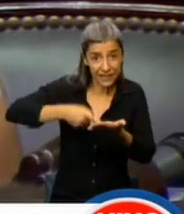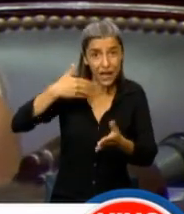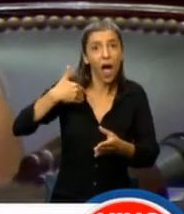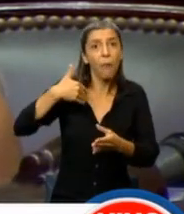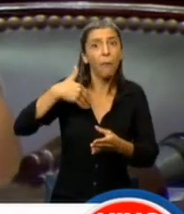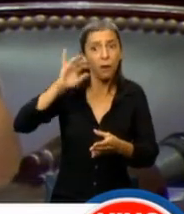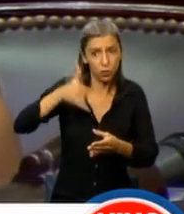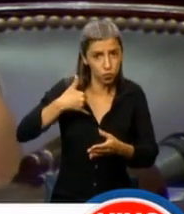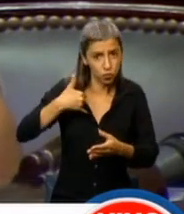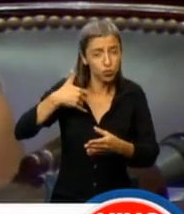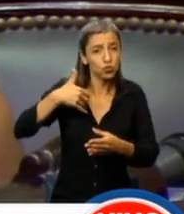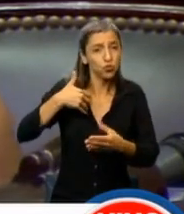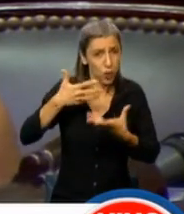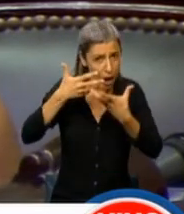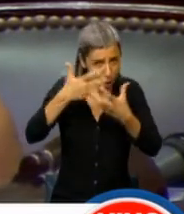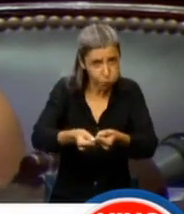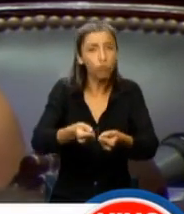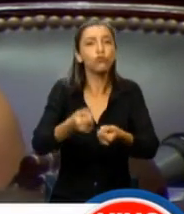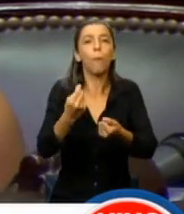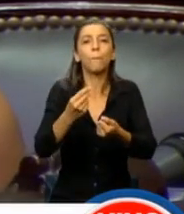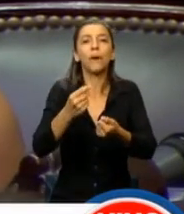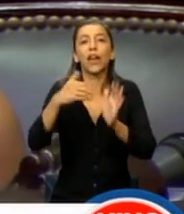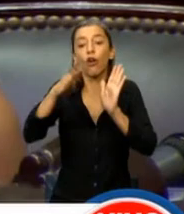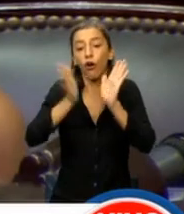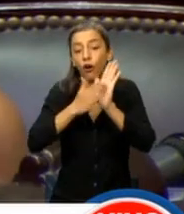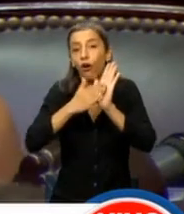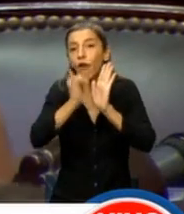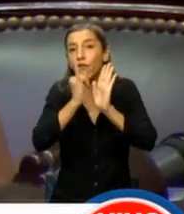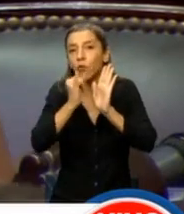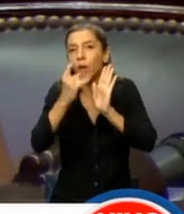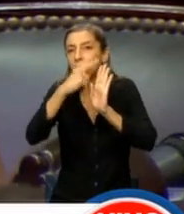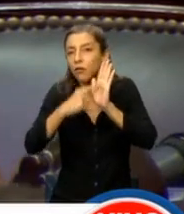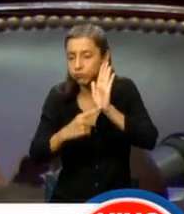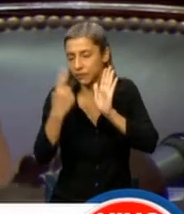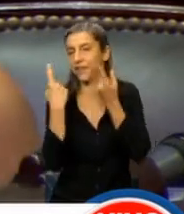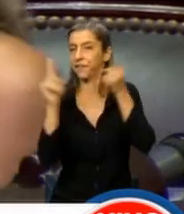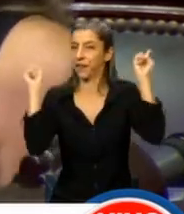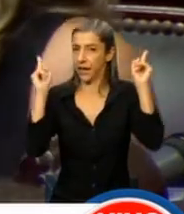fundamentos absolutamente distintos, que son centralmente los que expresé. Muchas gracias.